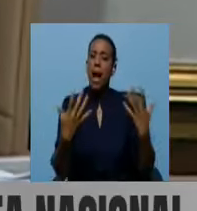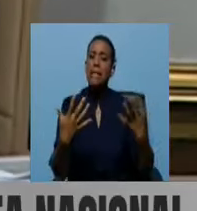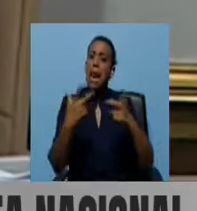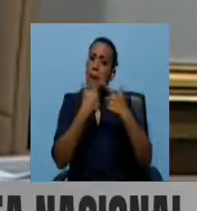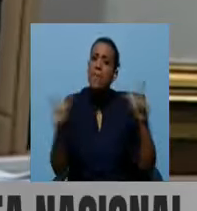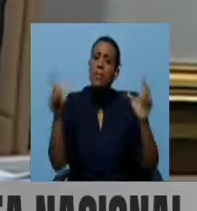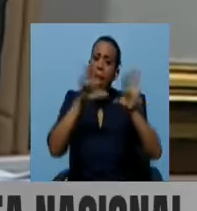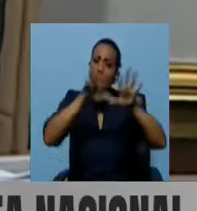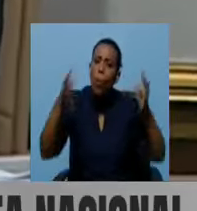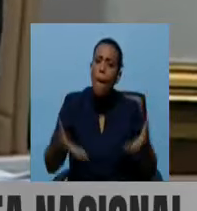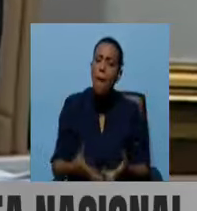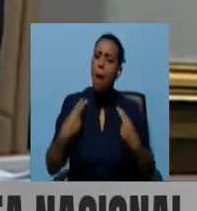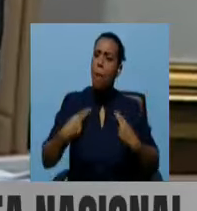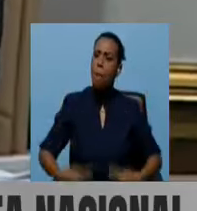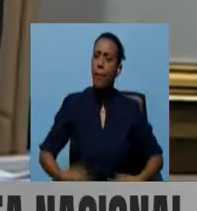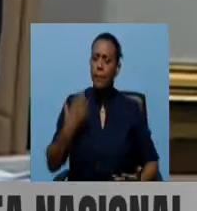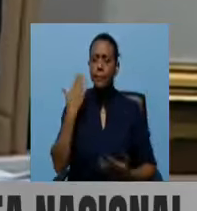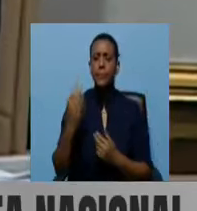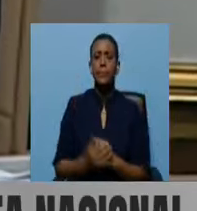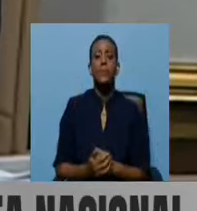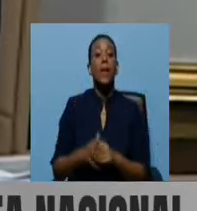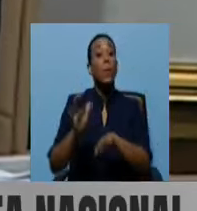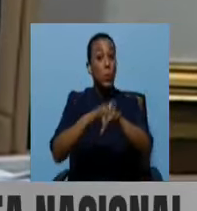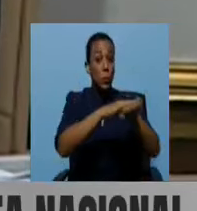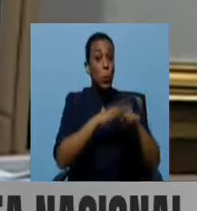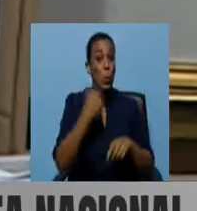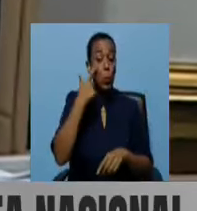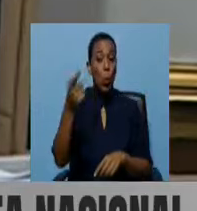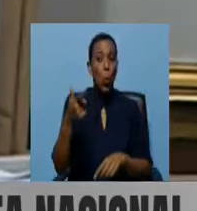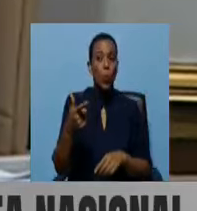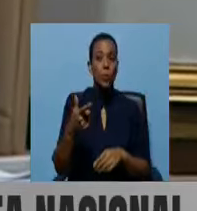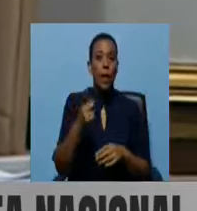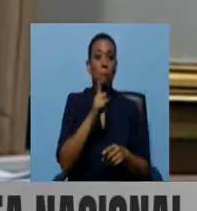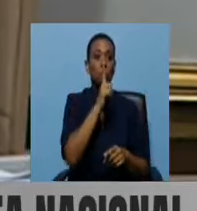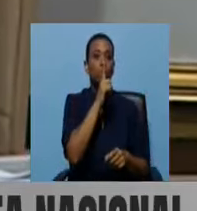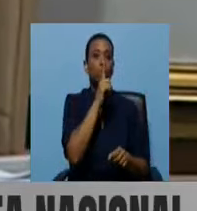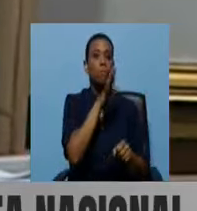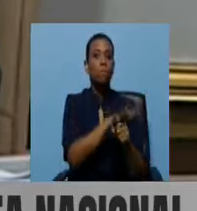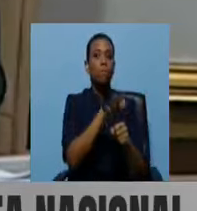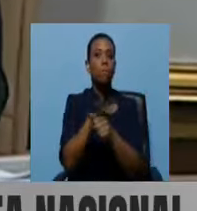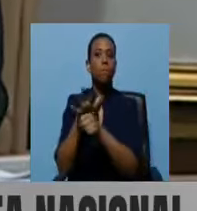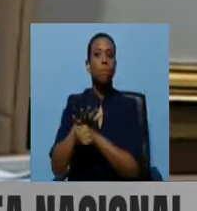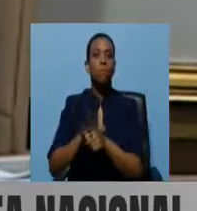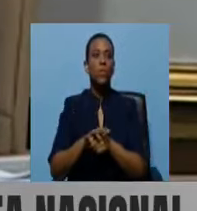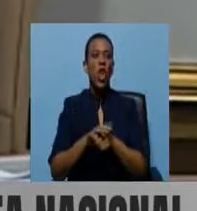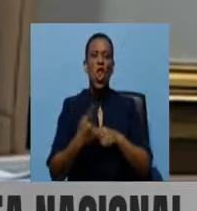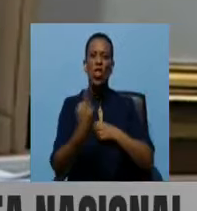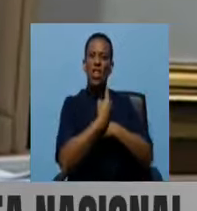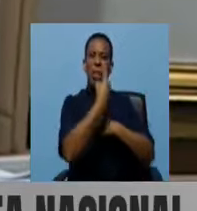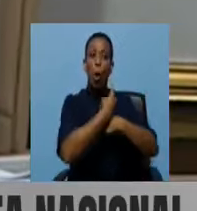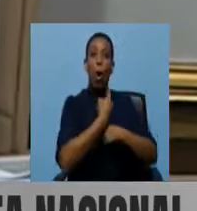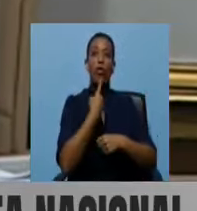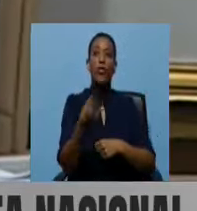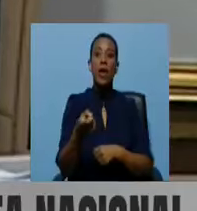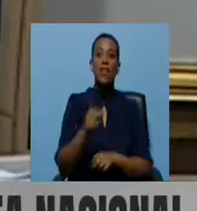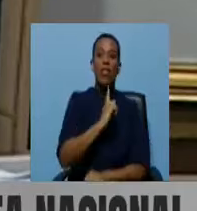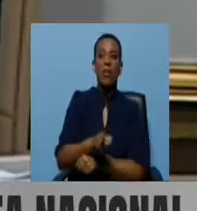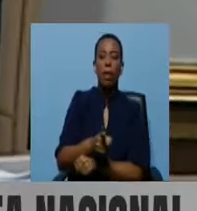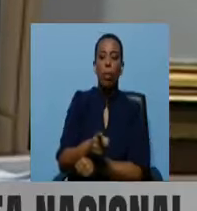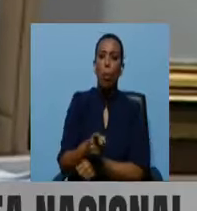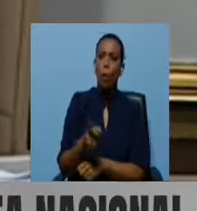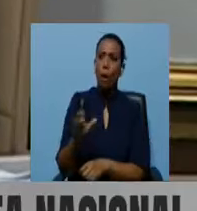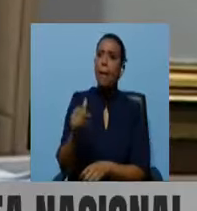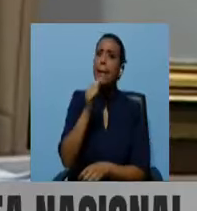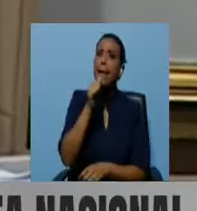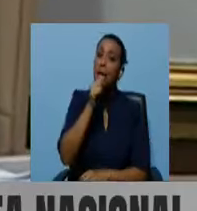la humanidad. Por cierto, cada vez que uno dice eso, empiezan a decir los dictadores, le dicen dictadores a